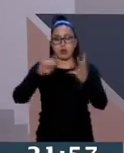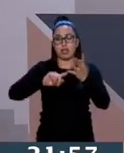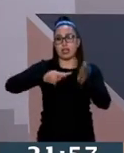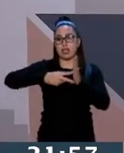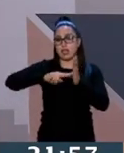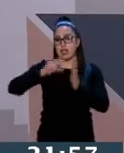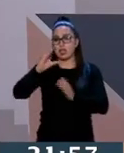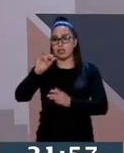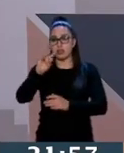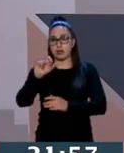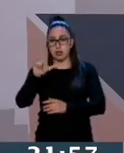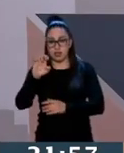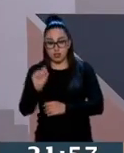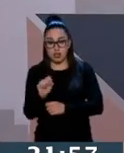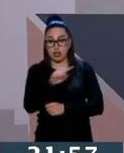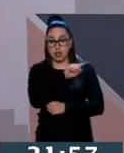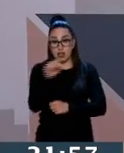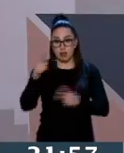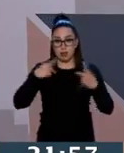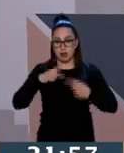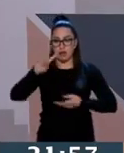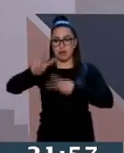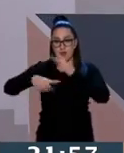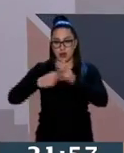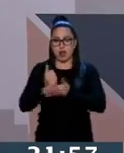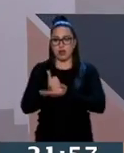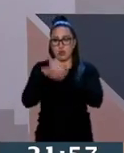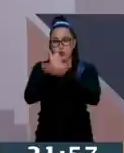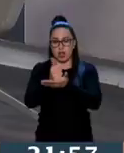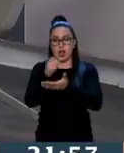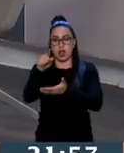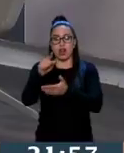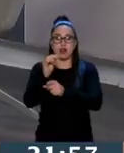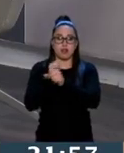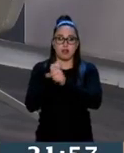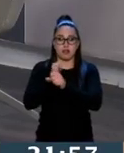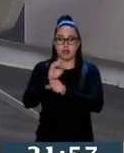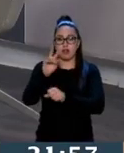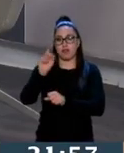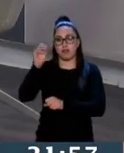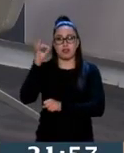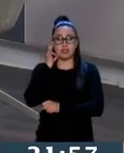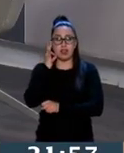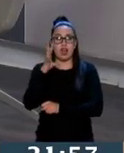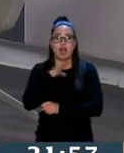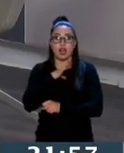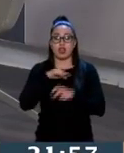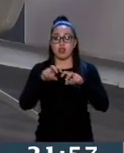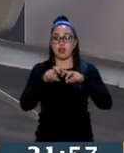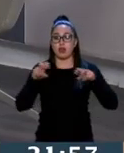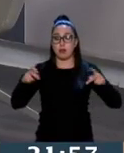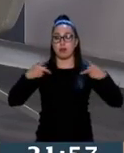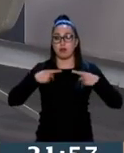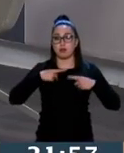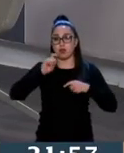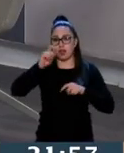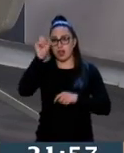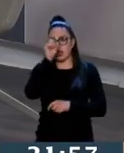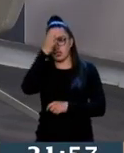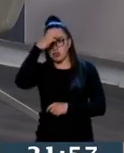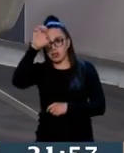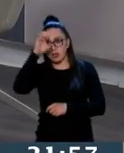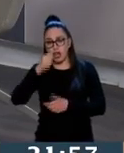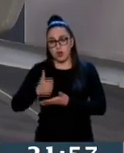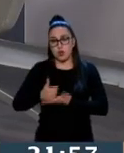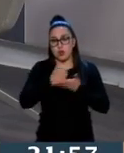Y son ellos quienes asisten a la Fiscalía, además de un comité de expertos que está asistiendo al